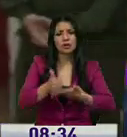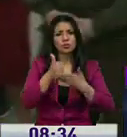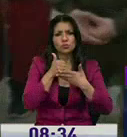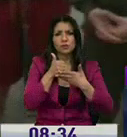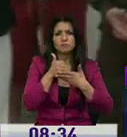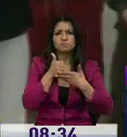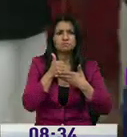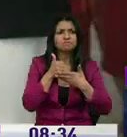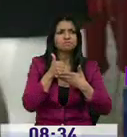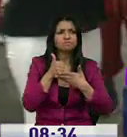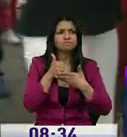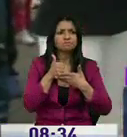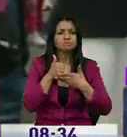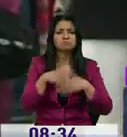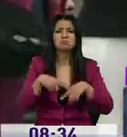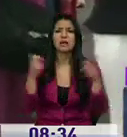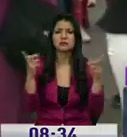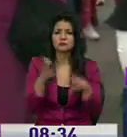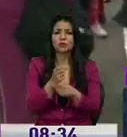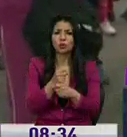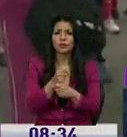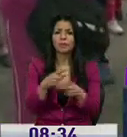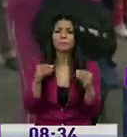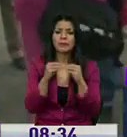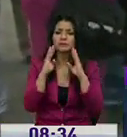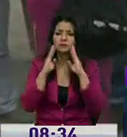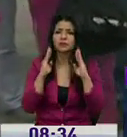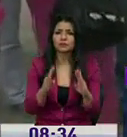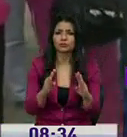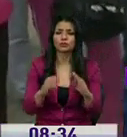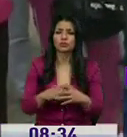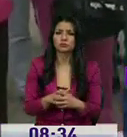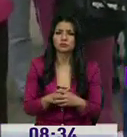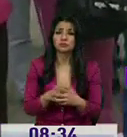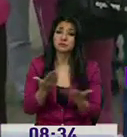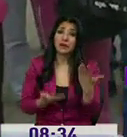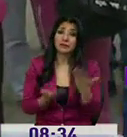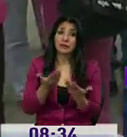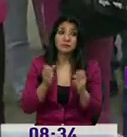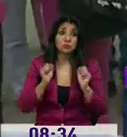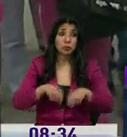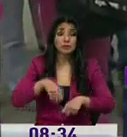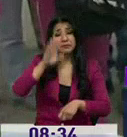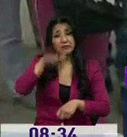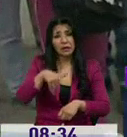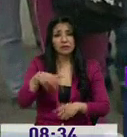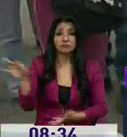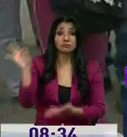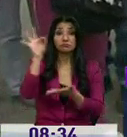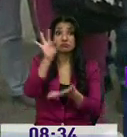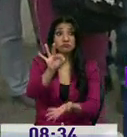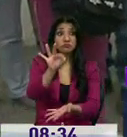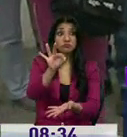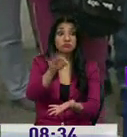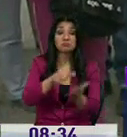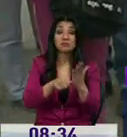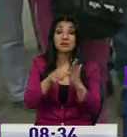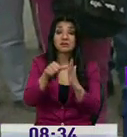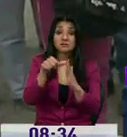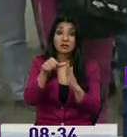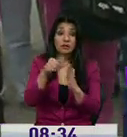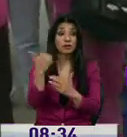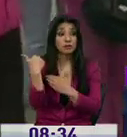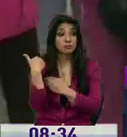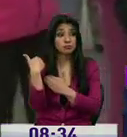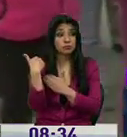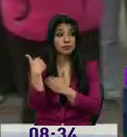con lo que es mayor seguridad, mayor atención, si es posible puedan venir algún delegado del ministerio